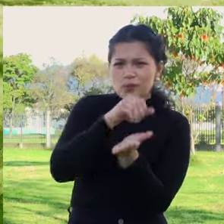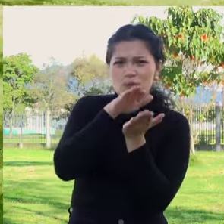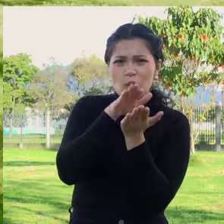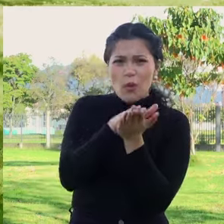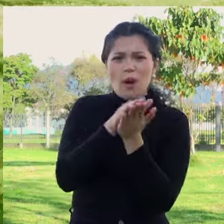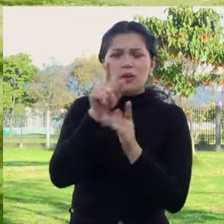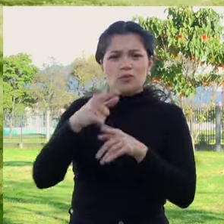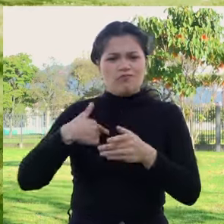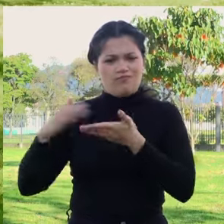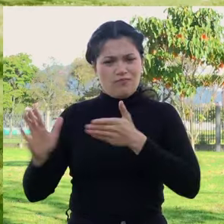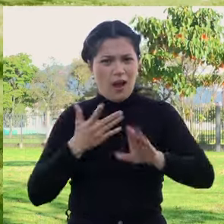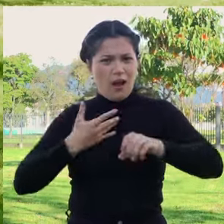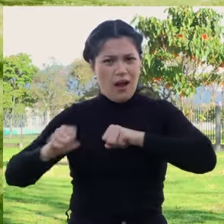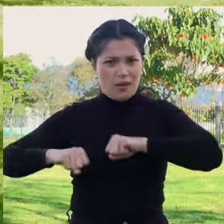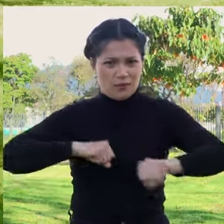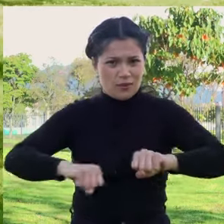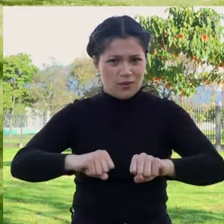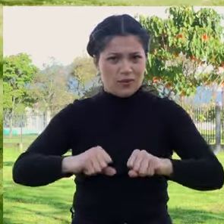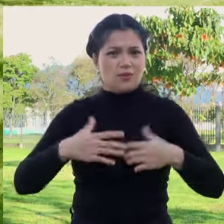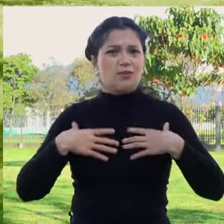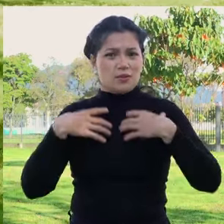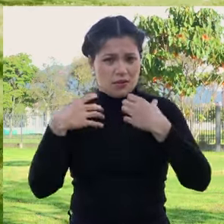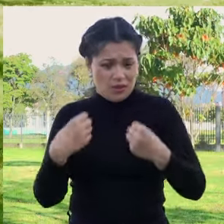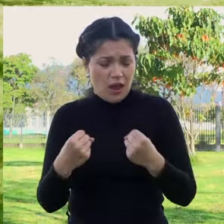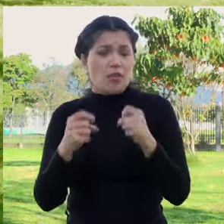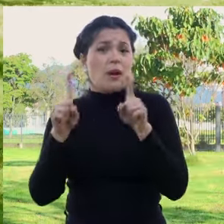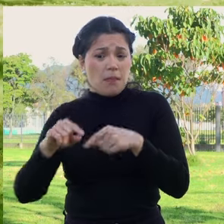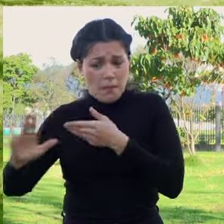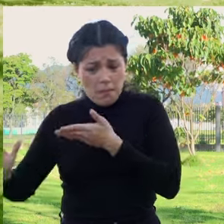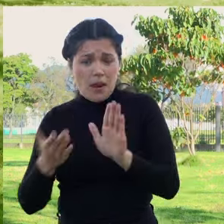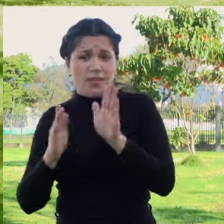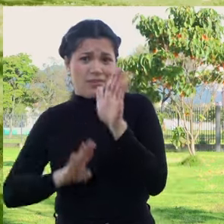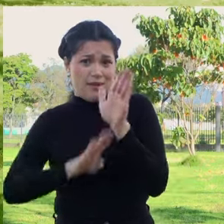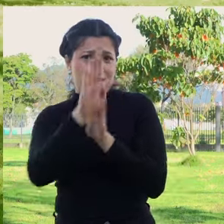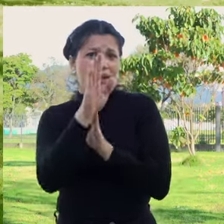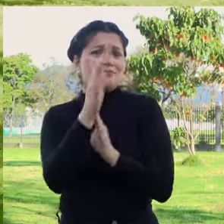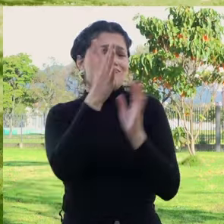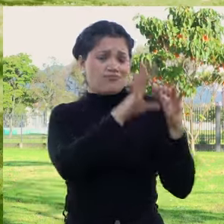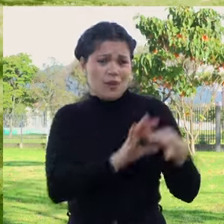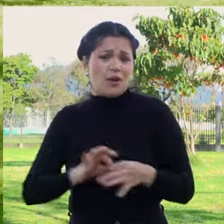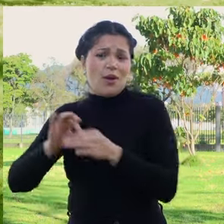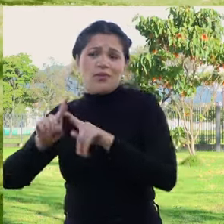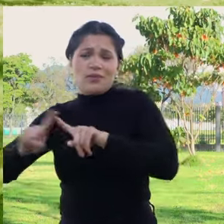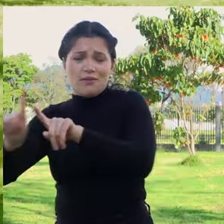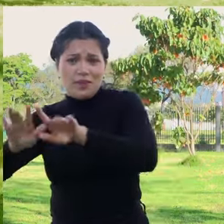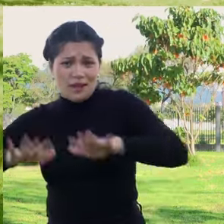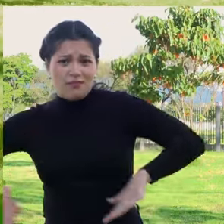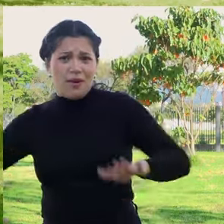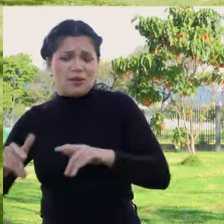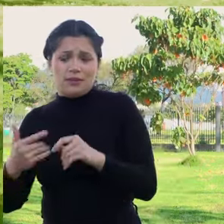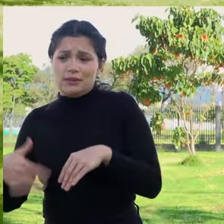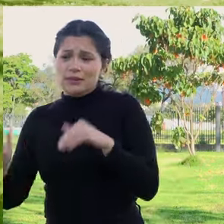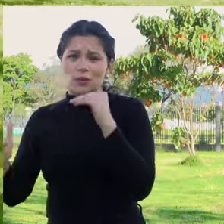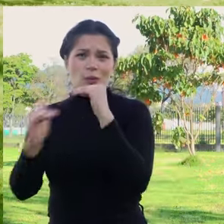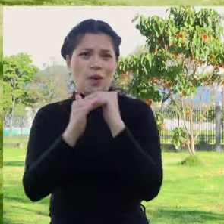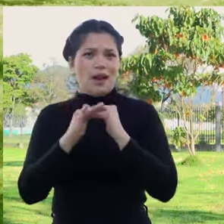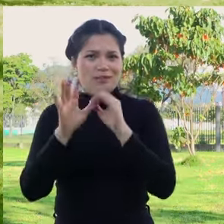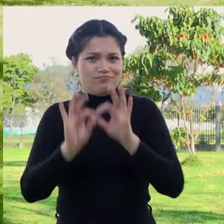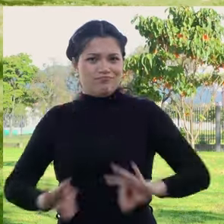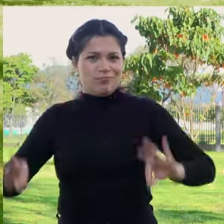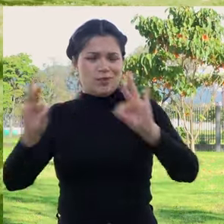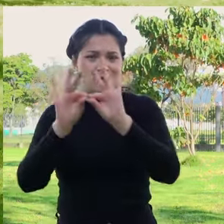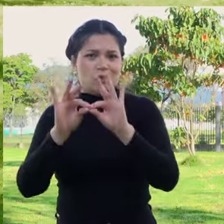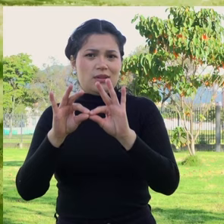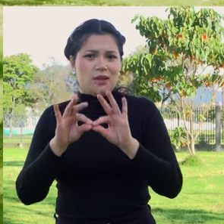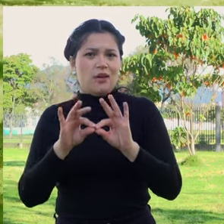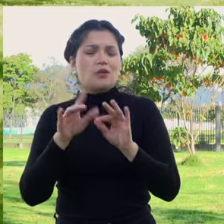sede y para los planes globales de desarrollo, insumos que se van a sumar a los generados en otros espacios de igual importancia o con mucha